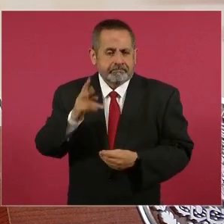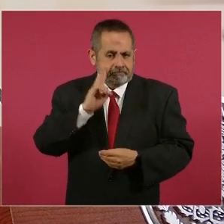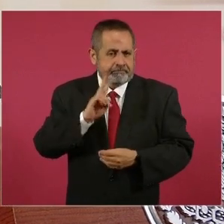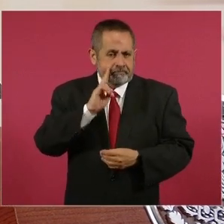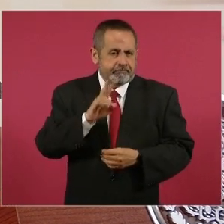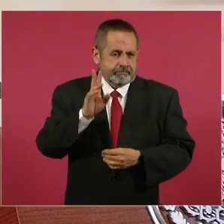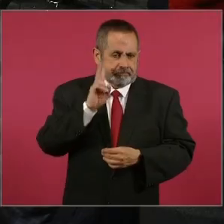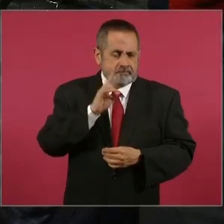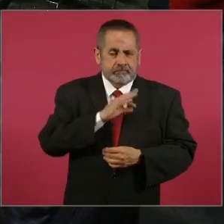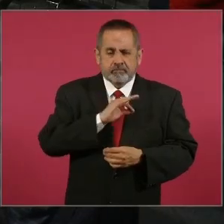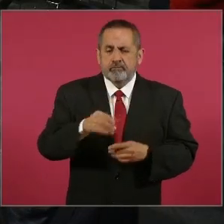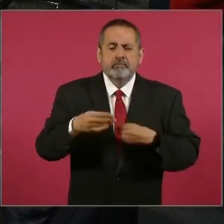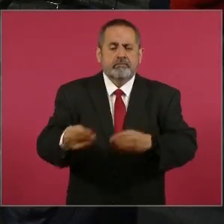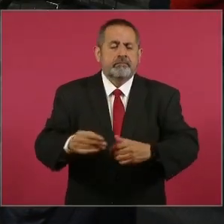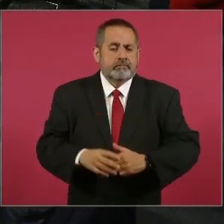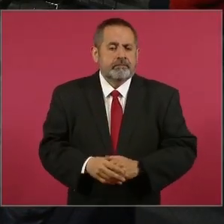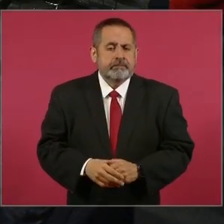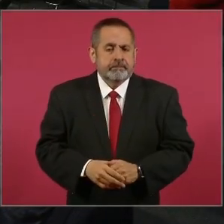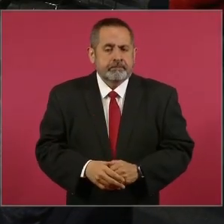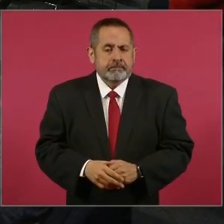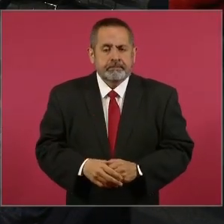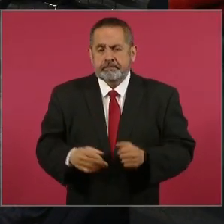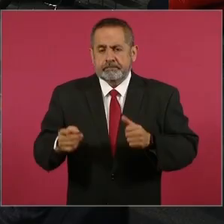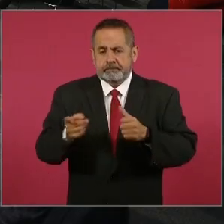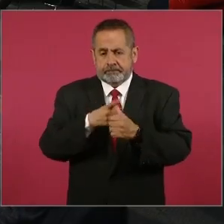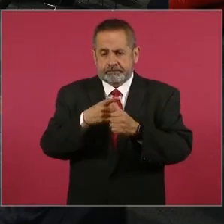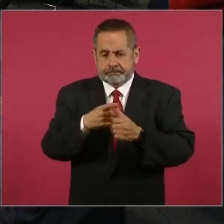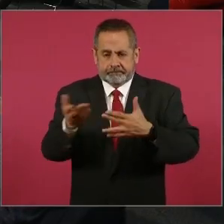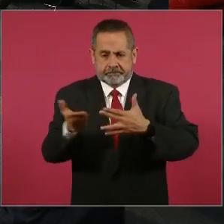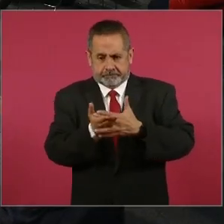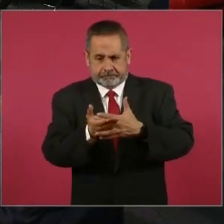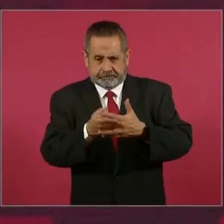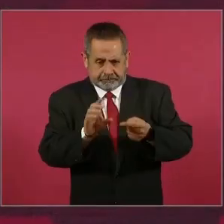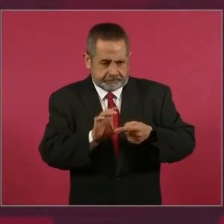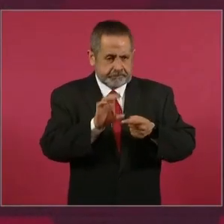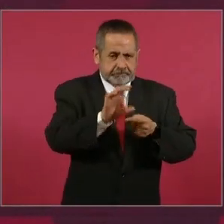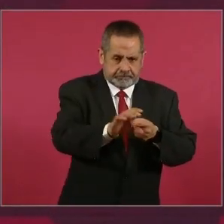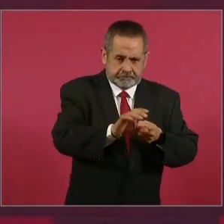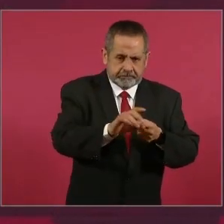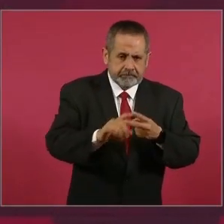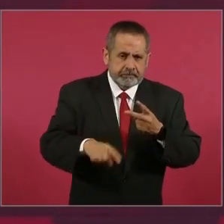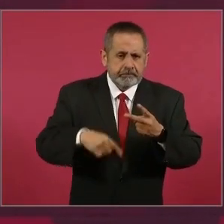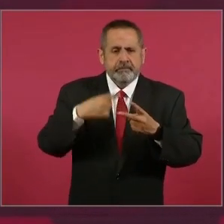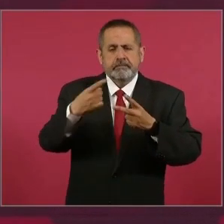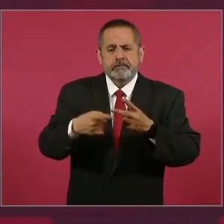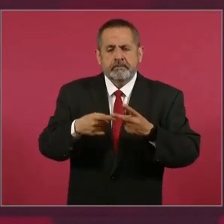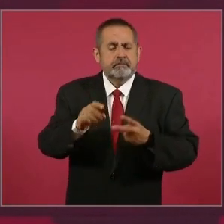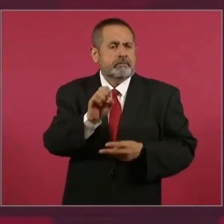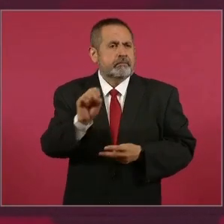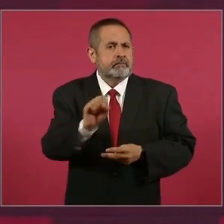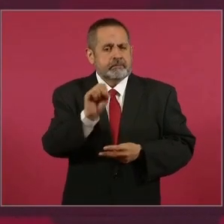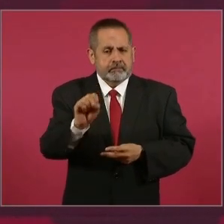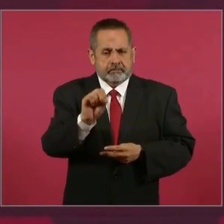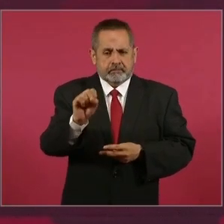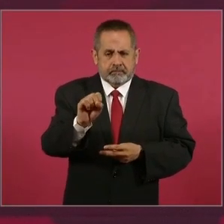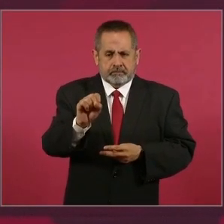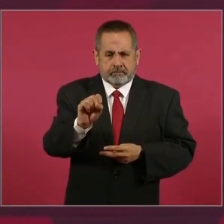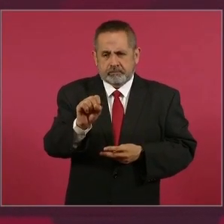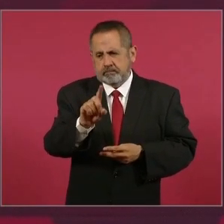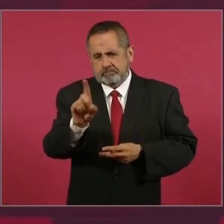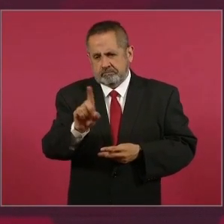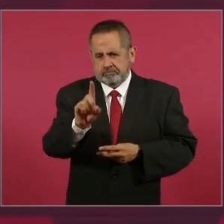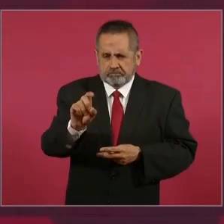posible se entrega la primera ministración ya a partir del sábado